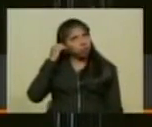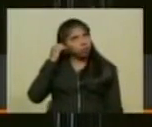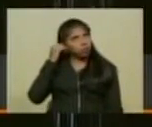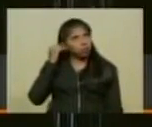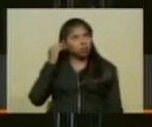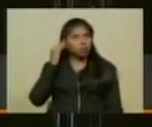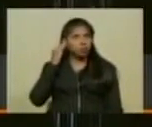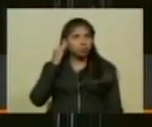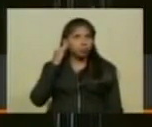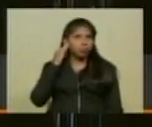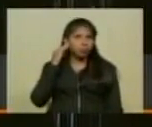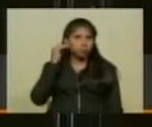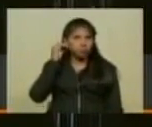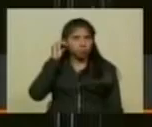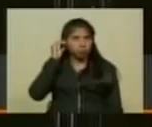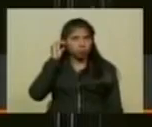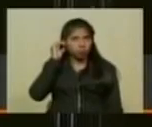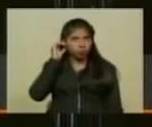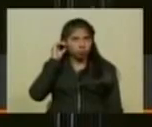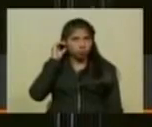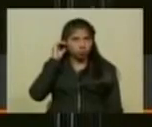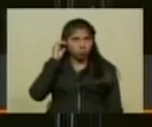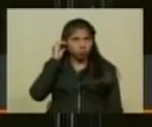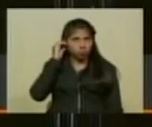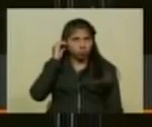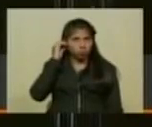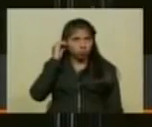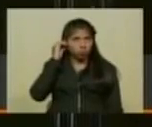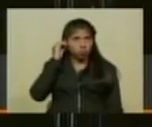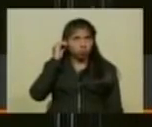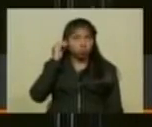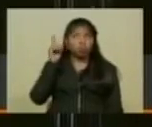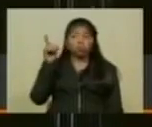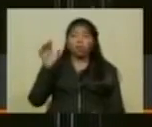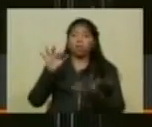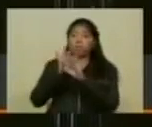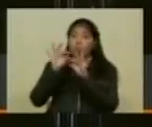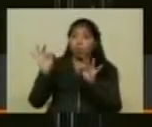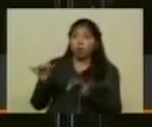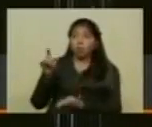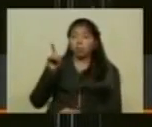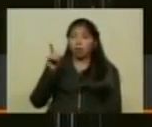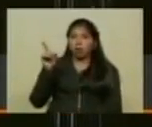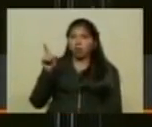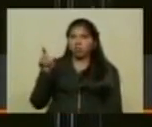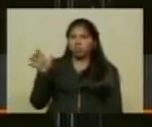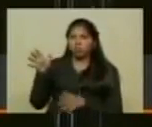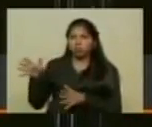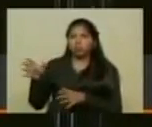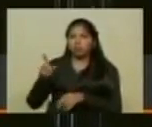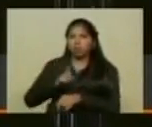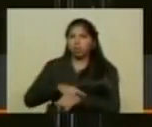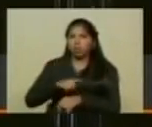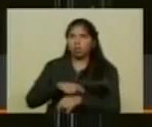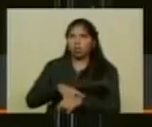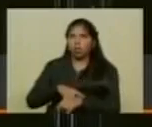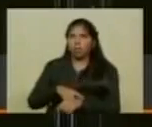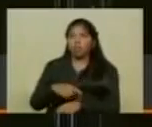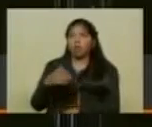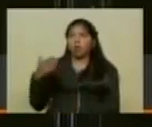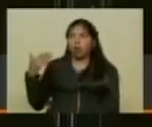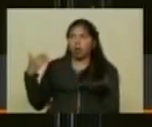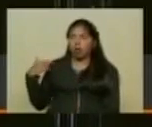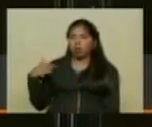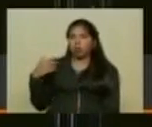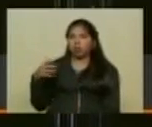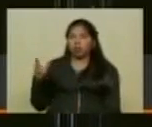Métodos creados en su tiempo para que en su tiempo los sectores terratenientes y esclavistas no